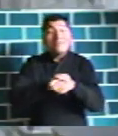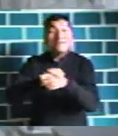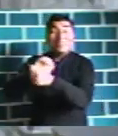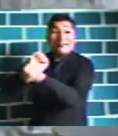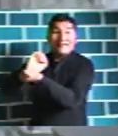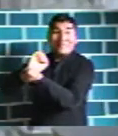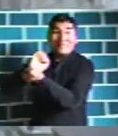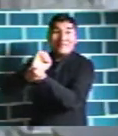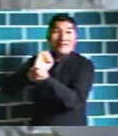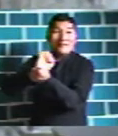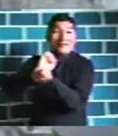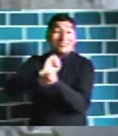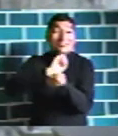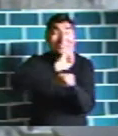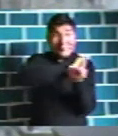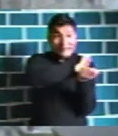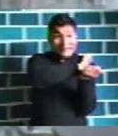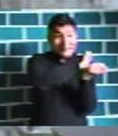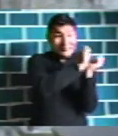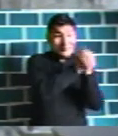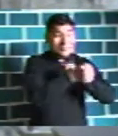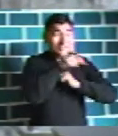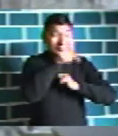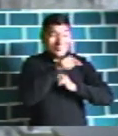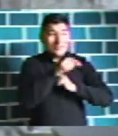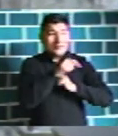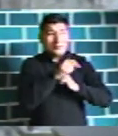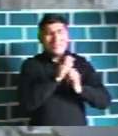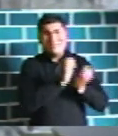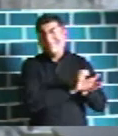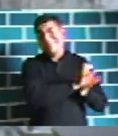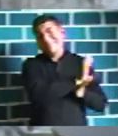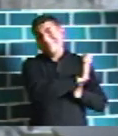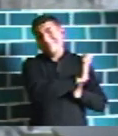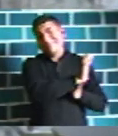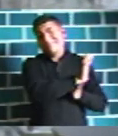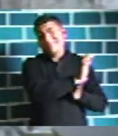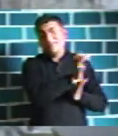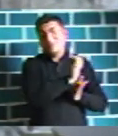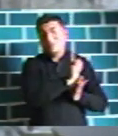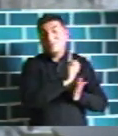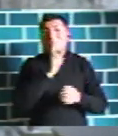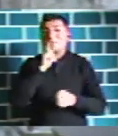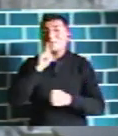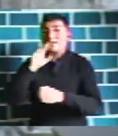de la indiferencia al compromiso